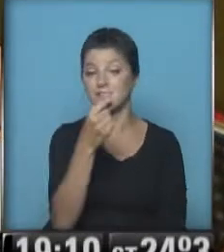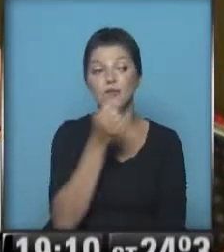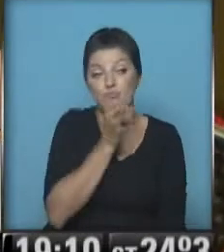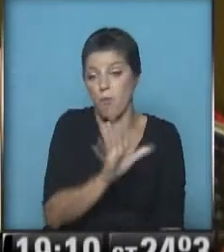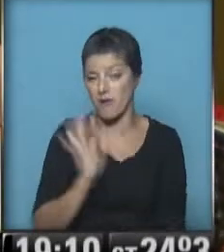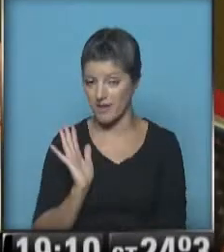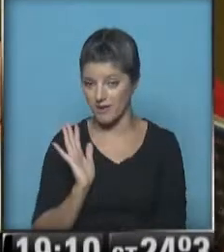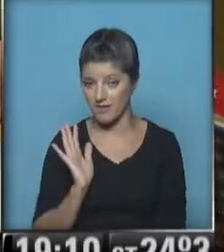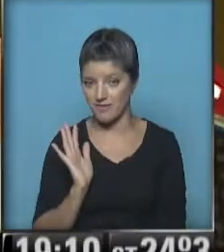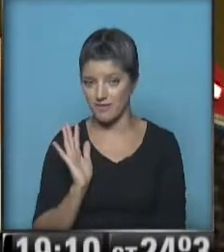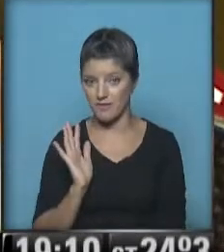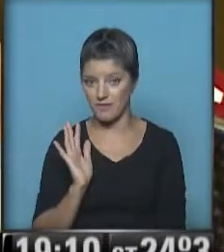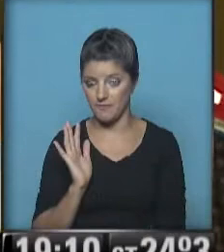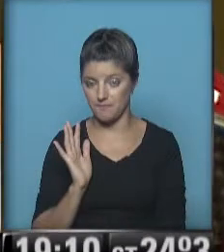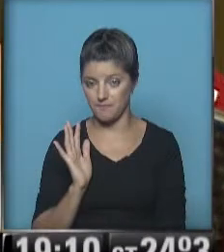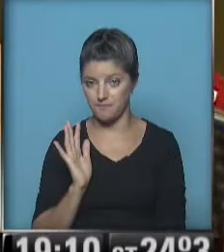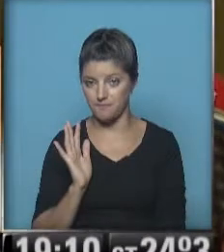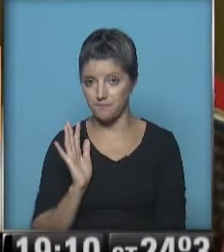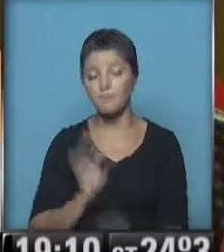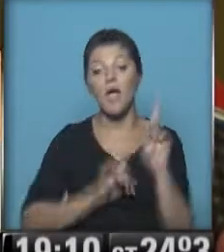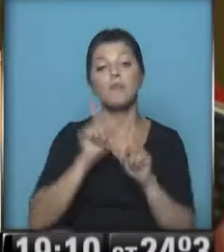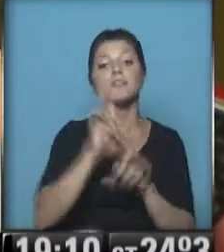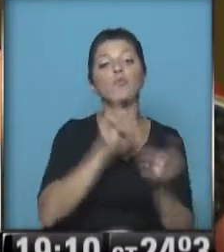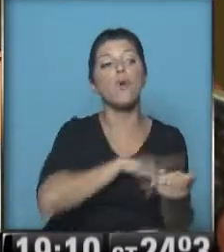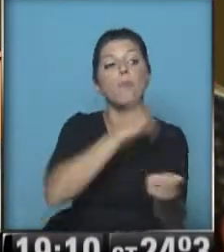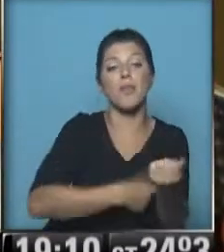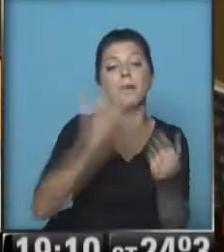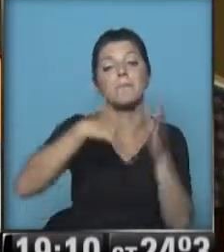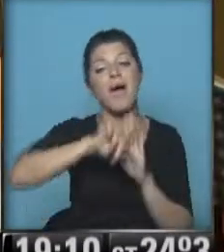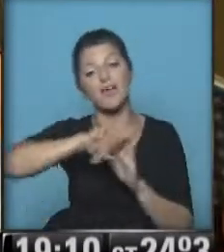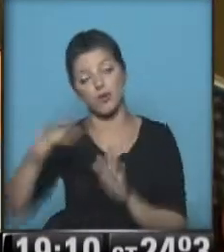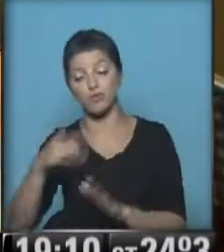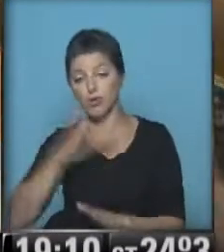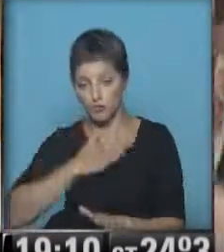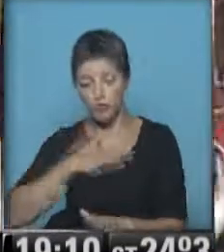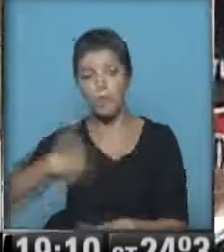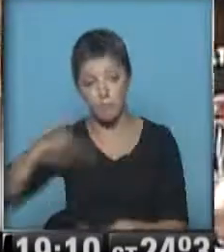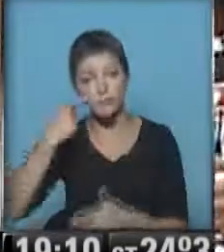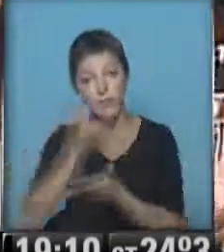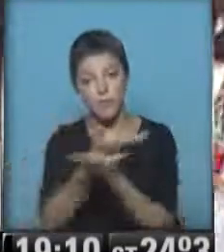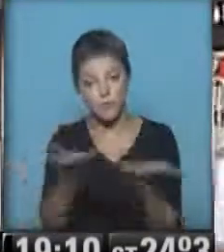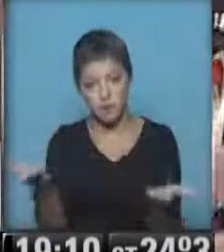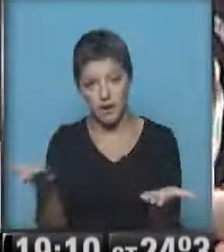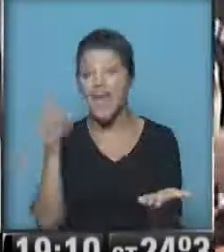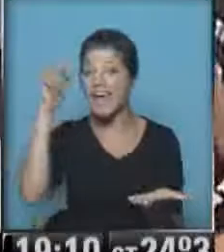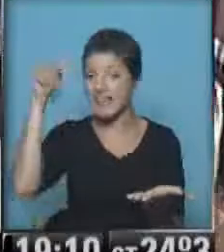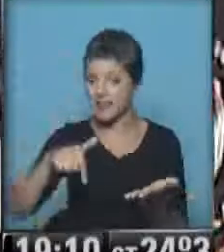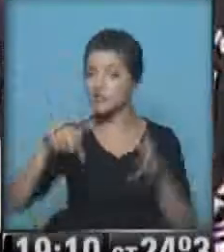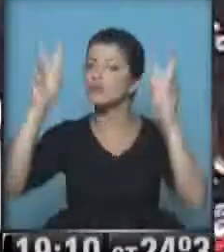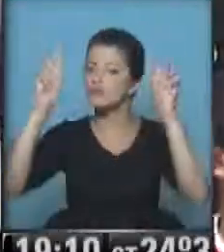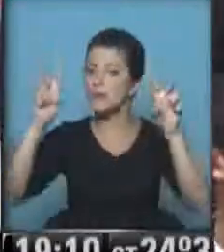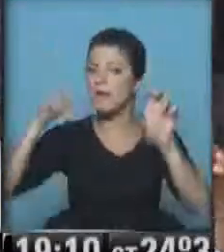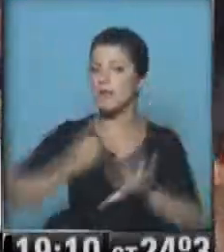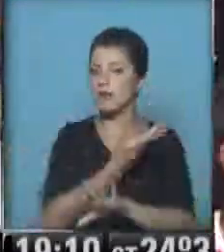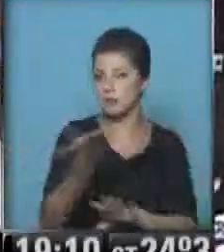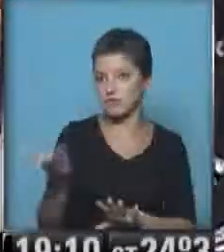quiere, y uno a veces tiene más poder que otros. Nosotros trataremos de demostrar que esto es un tema de la sociedad y que